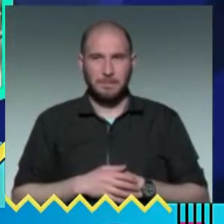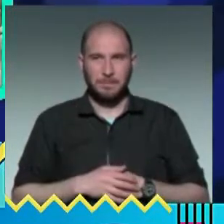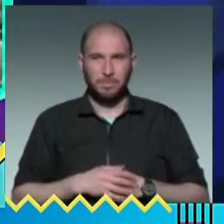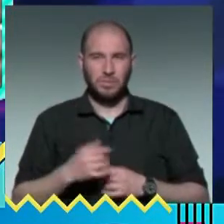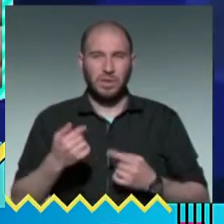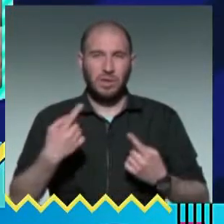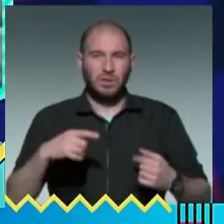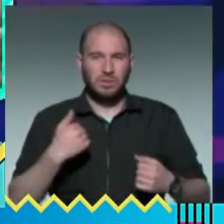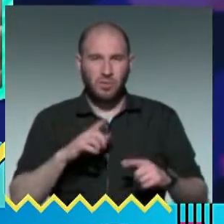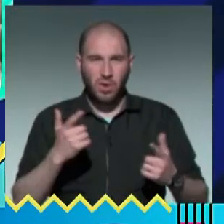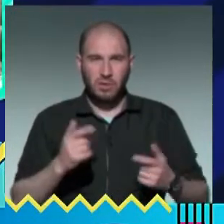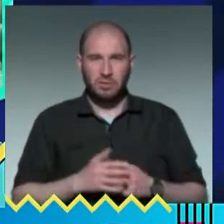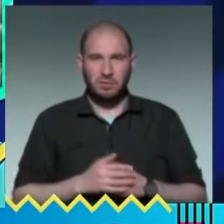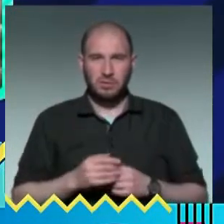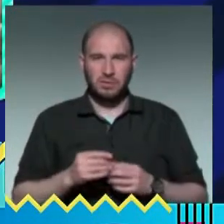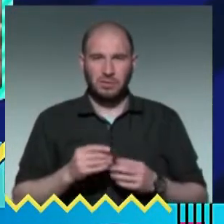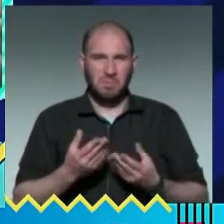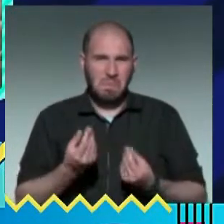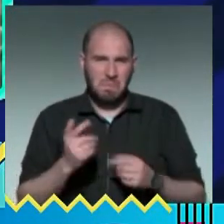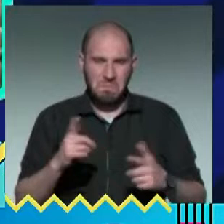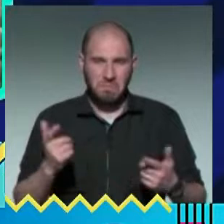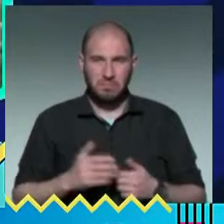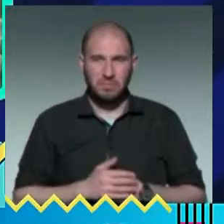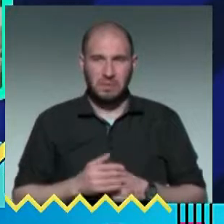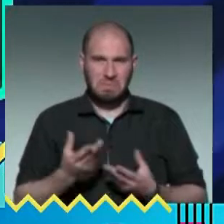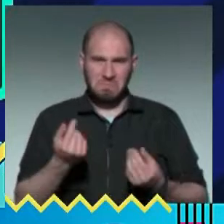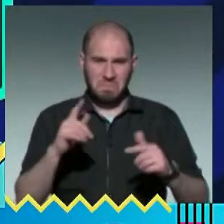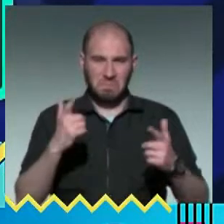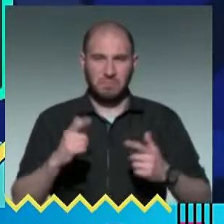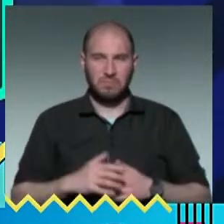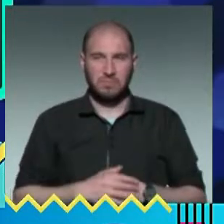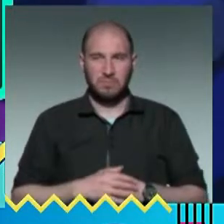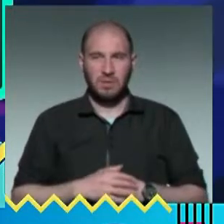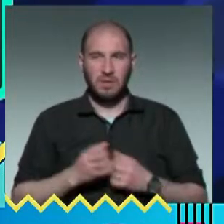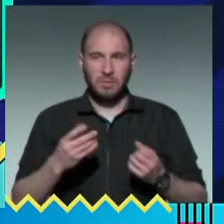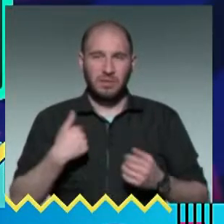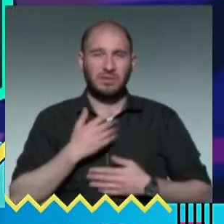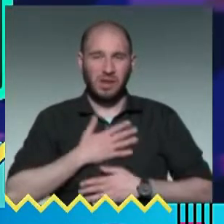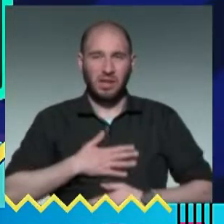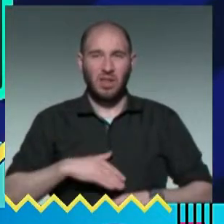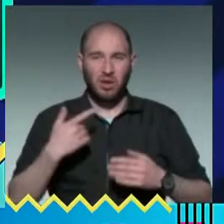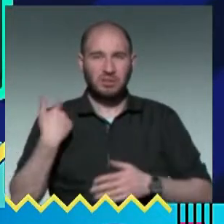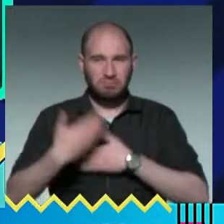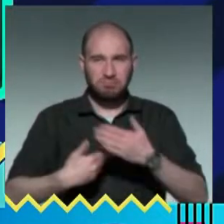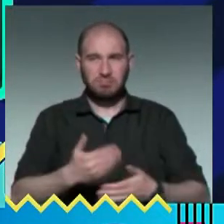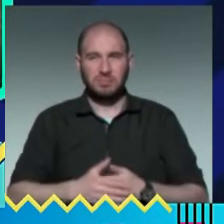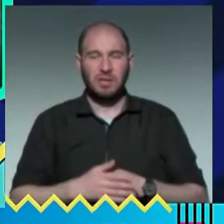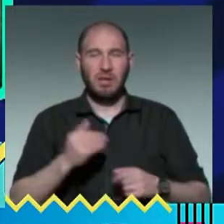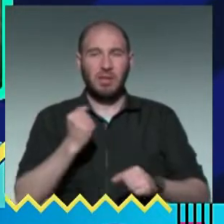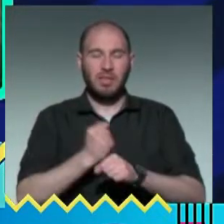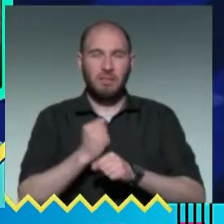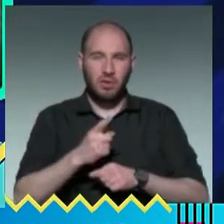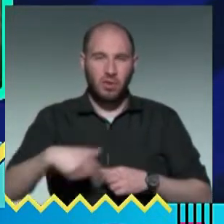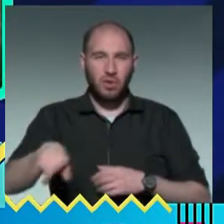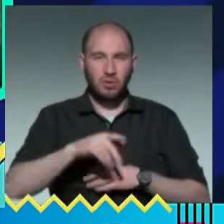hay algo que no tengo es algún complejo o algún miedo en ese sentido, porque estoy muy tranquilo con lo que venimos haciendo y es un trabajo que